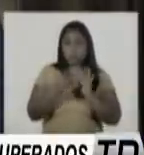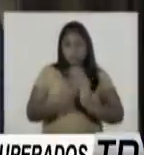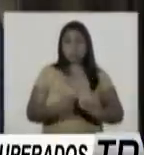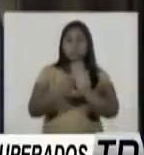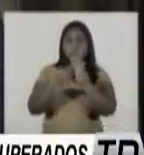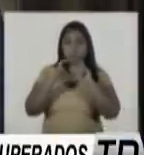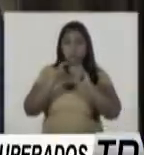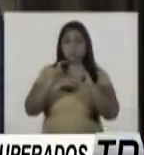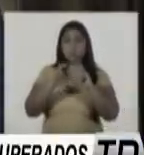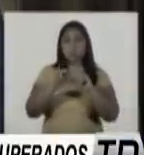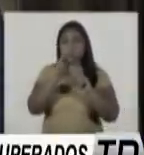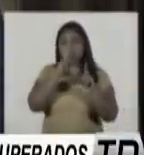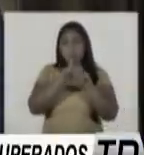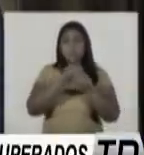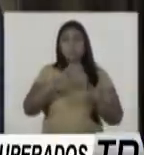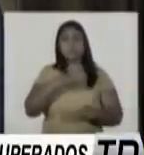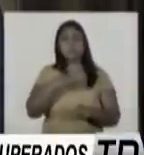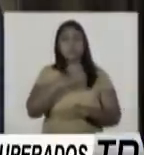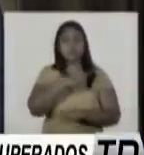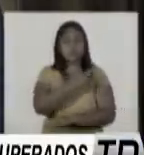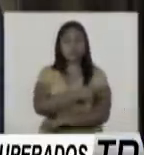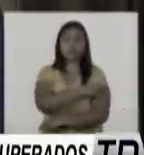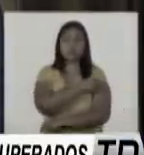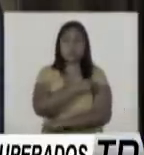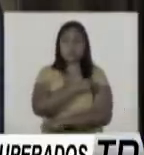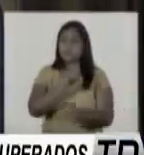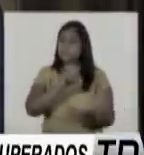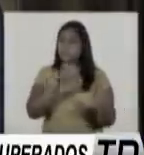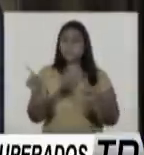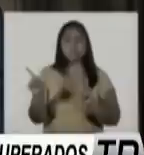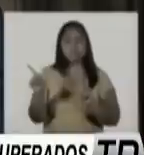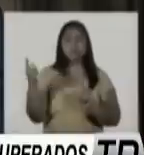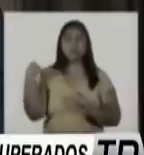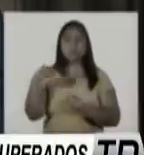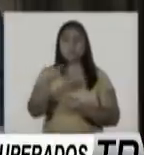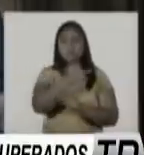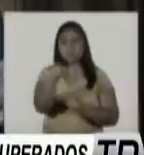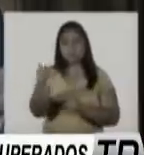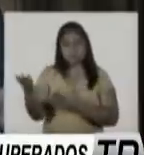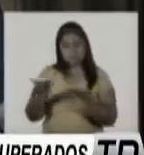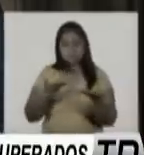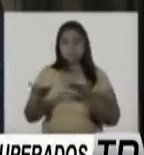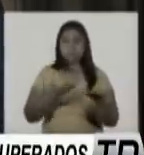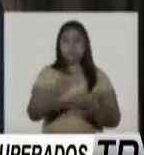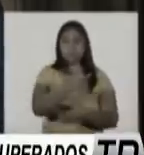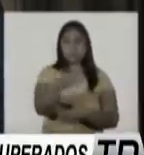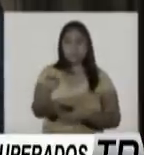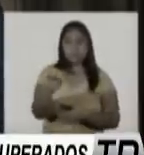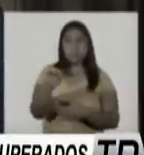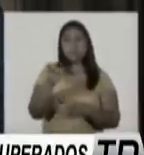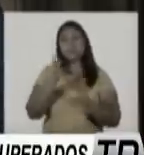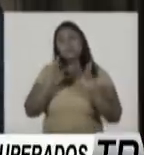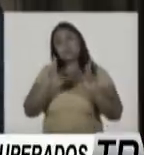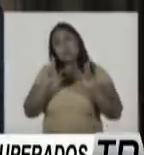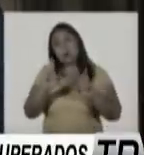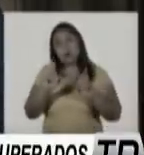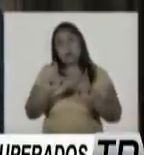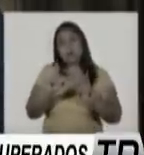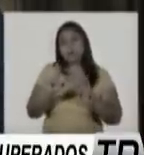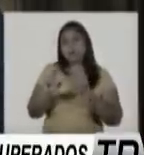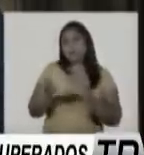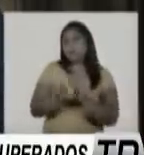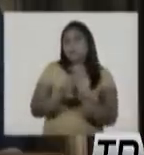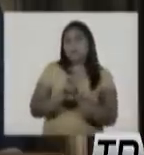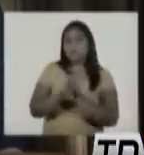a ser preservada y que tendremos los hospitales listos para poderlos atender, Dios no lo quiera,